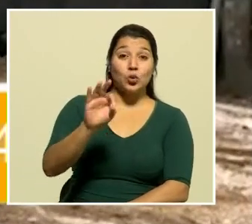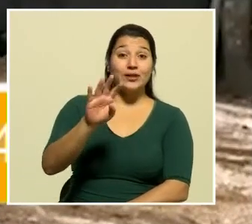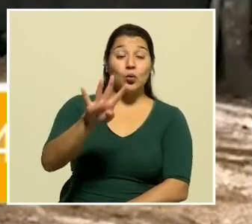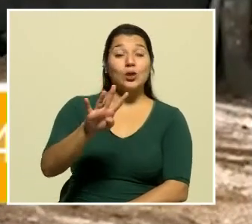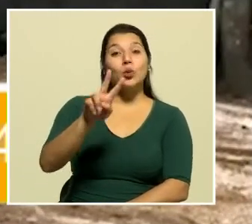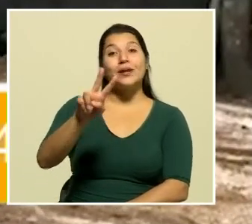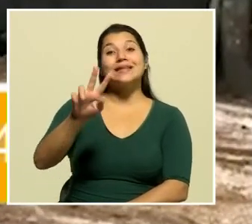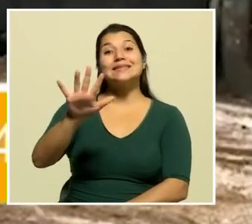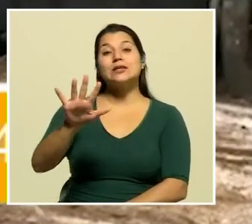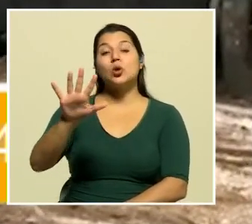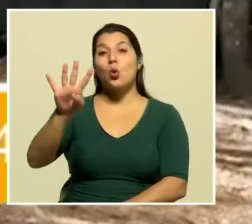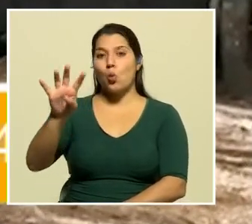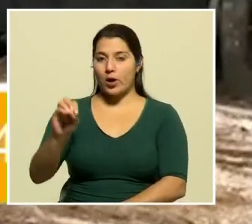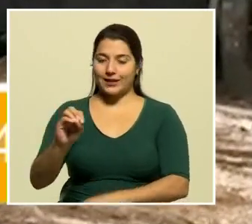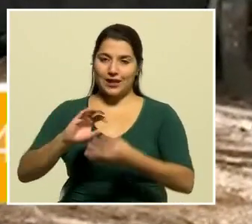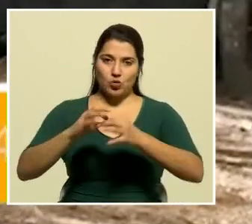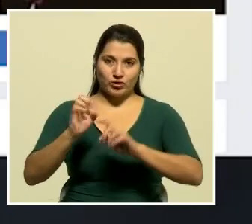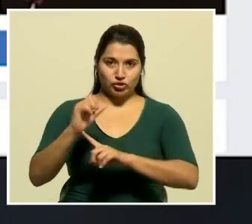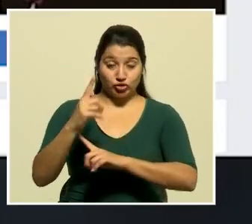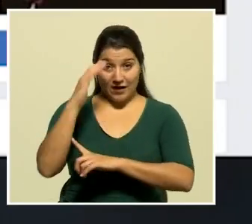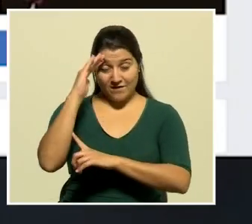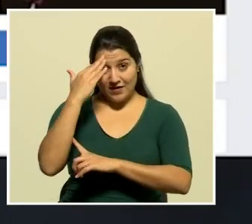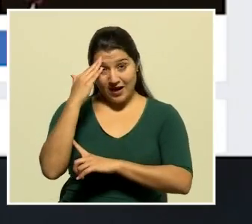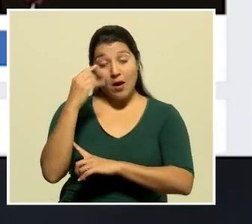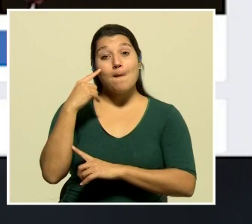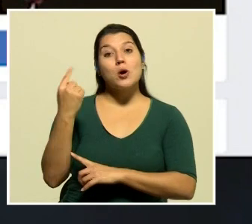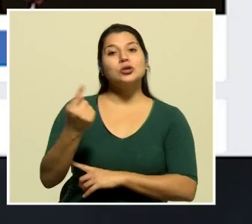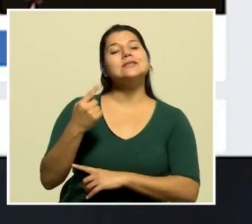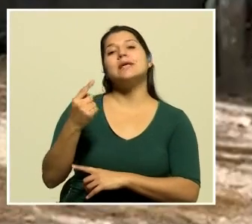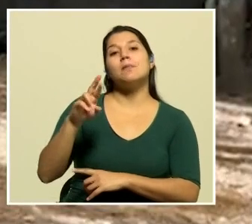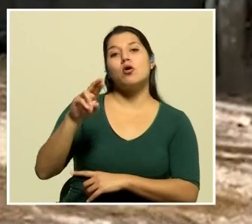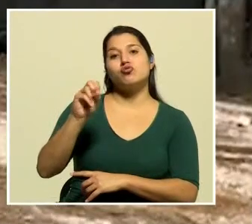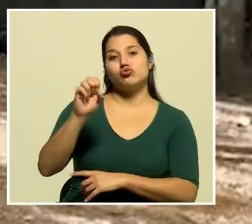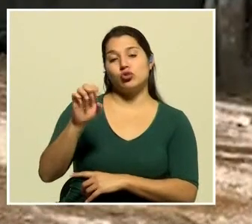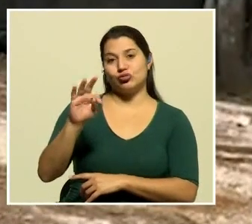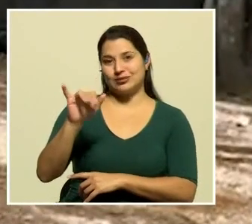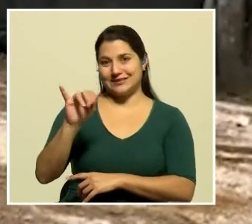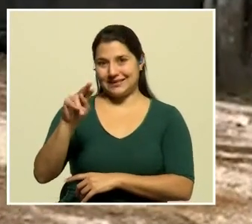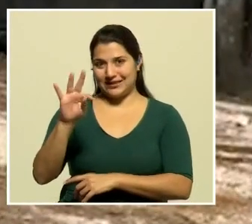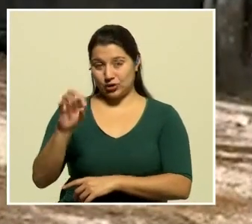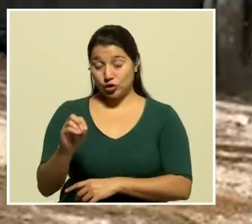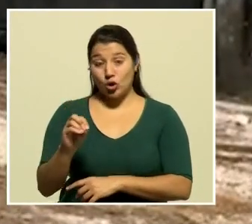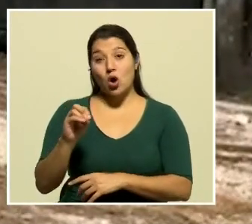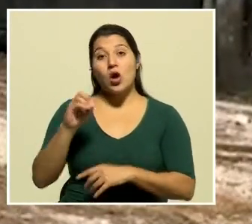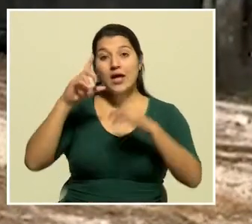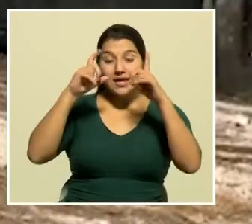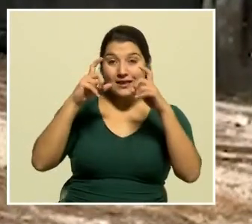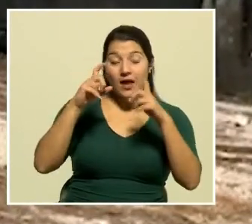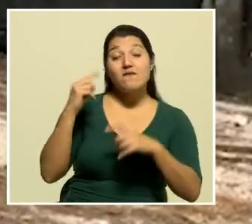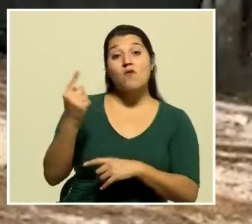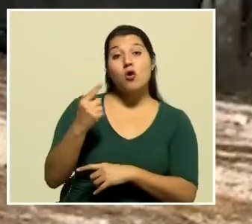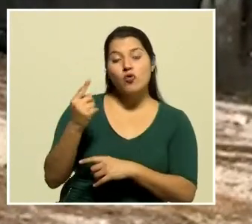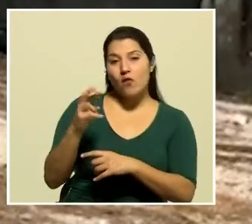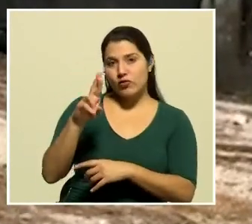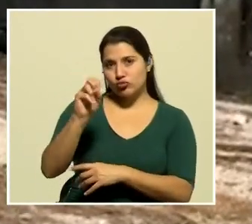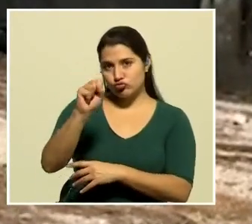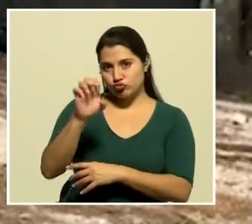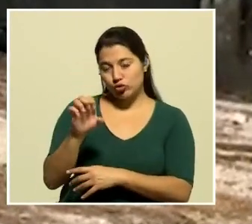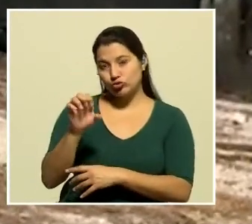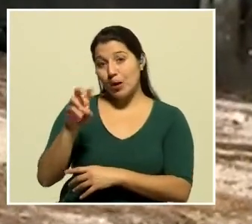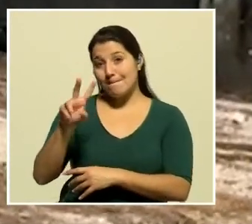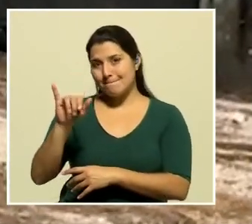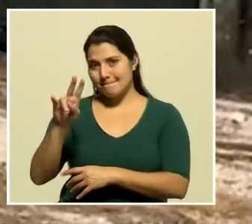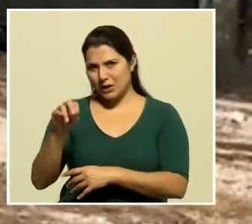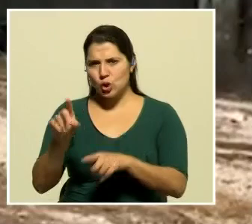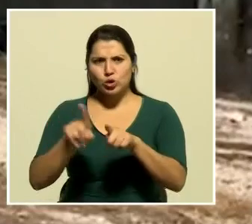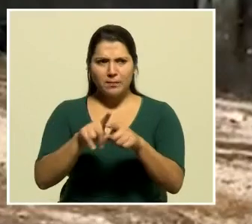6094-2540, a nuestras redes sociales, Facebook, Forever Rose Vino Tinto, Instagram, Forever Rose Vino, y también hacemos lo que son entregas